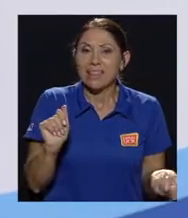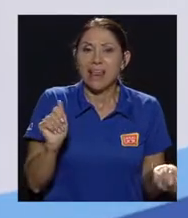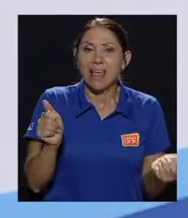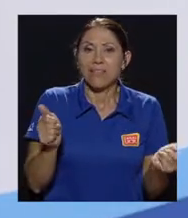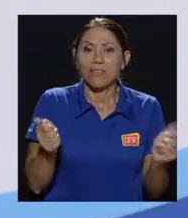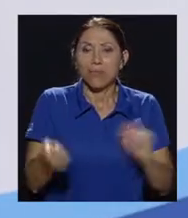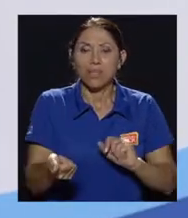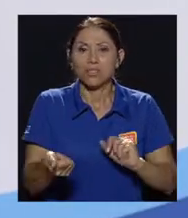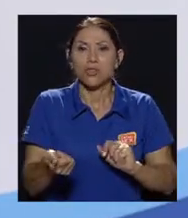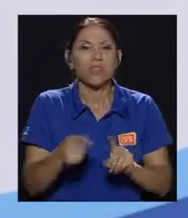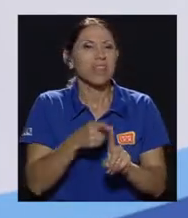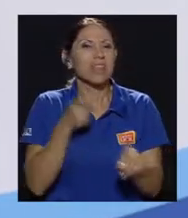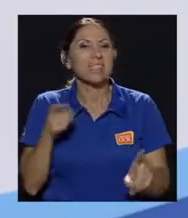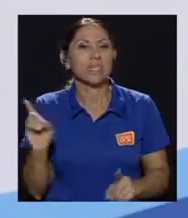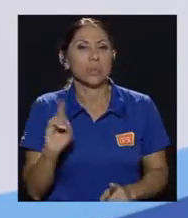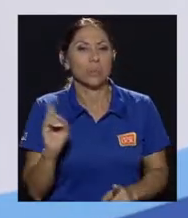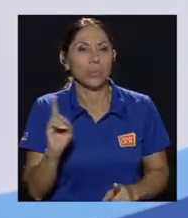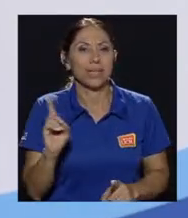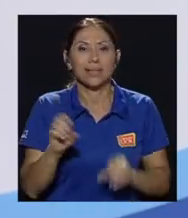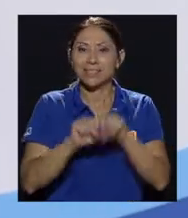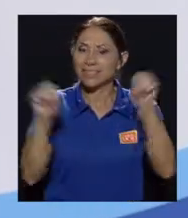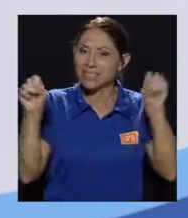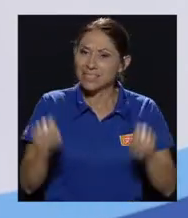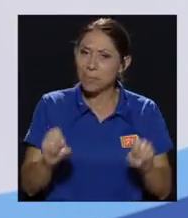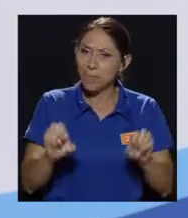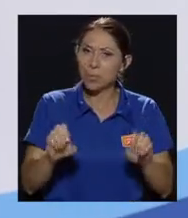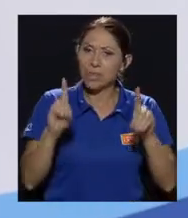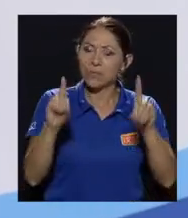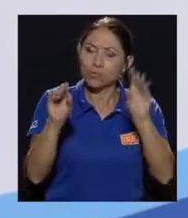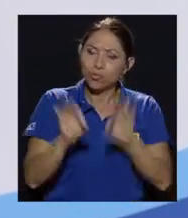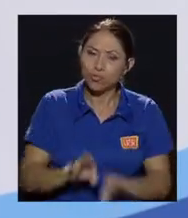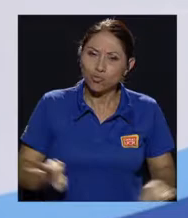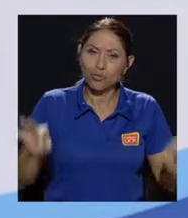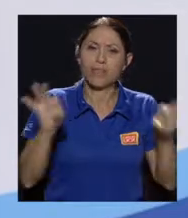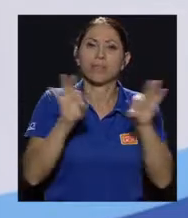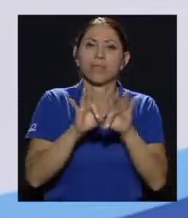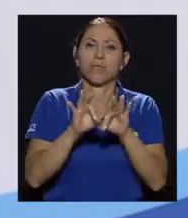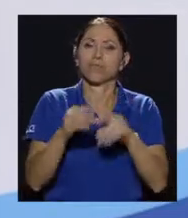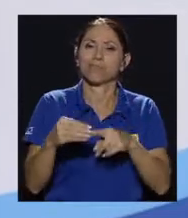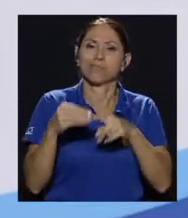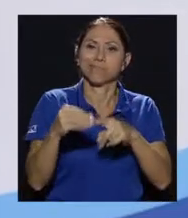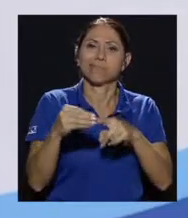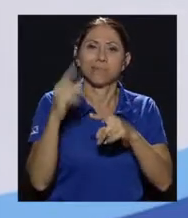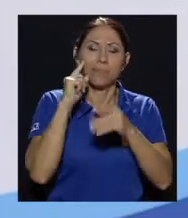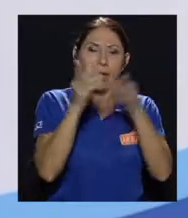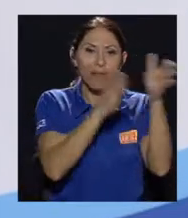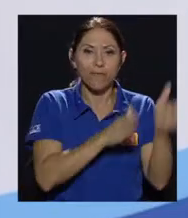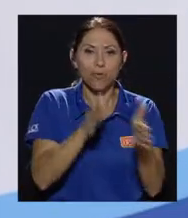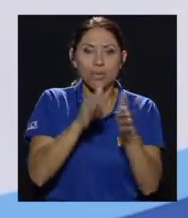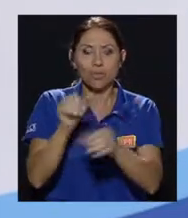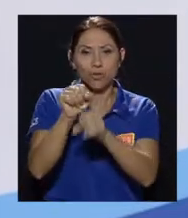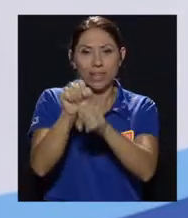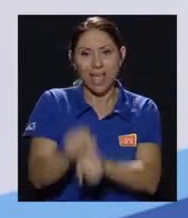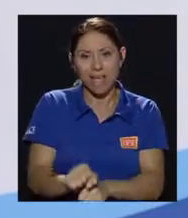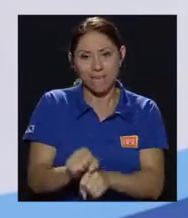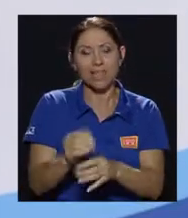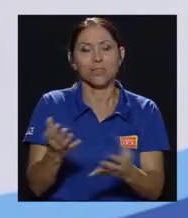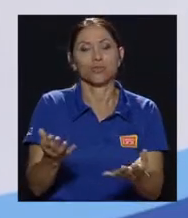que requerimos, y el sistema educativo es sustantivo. El sistema educativo es sustantivo para formación de hábitos,